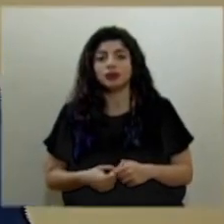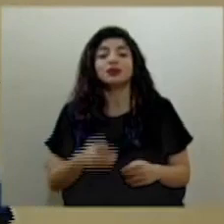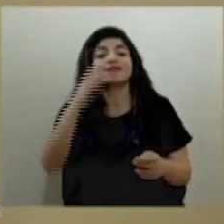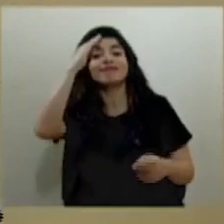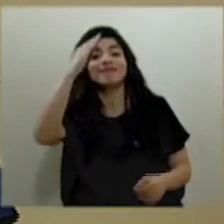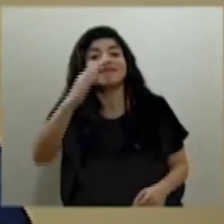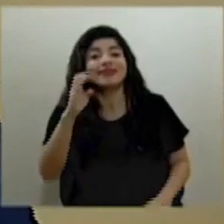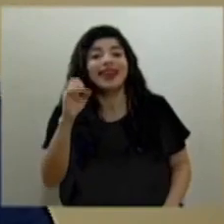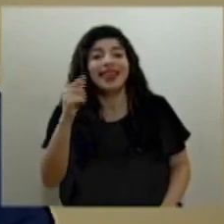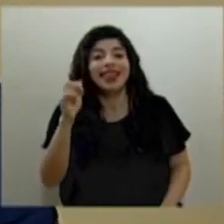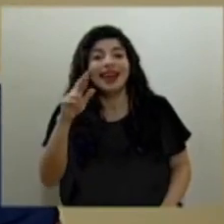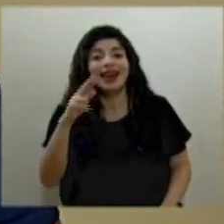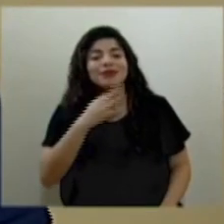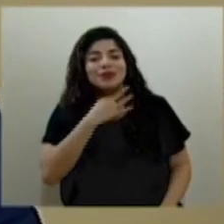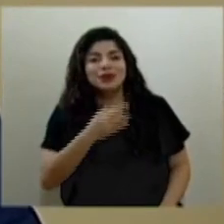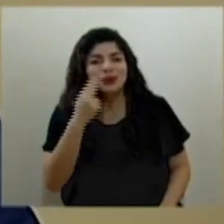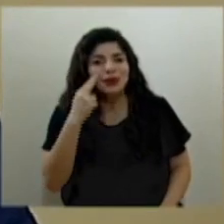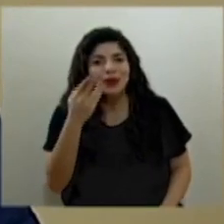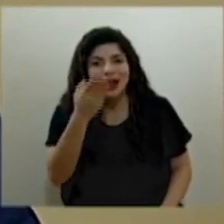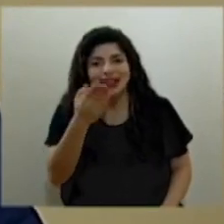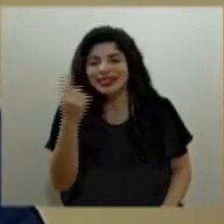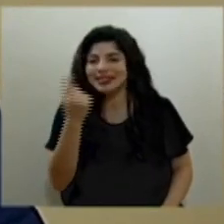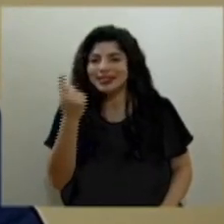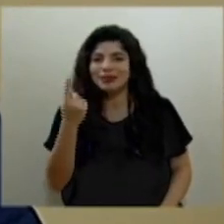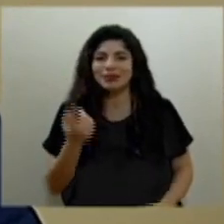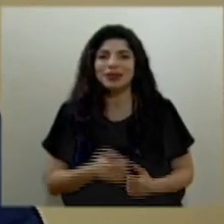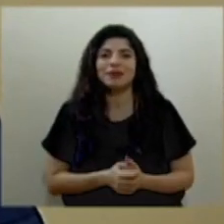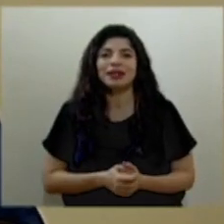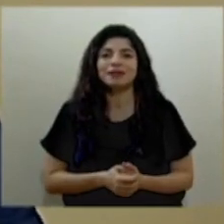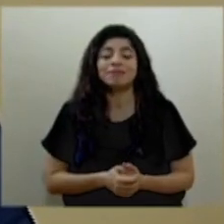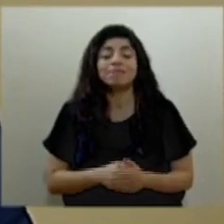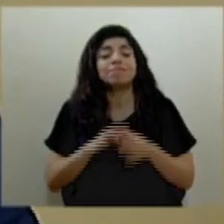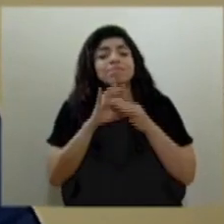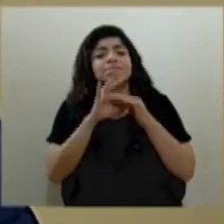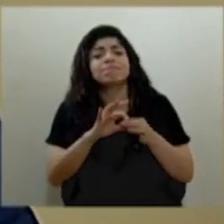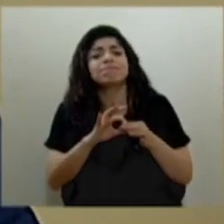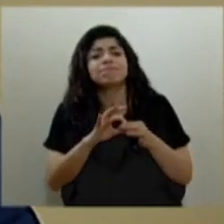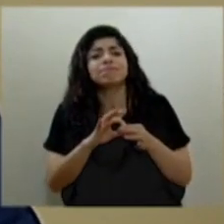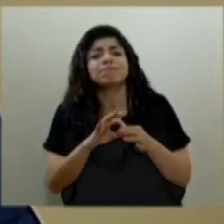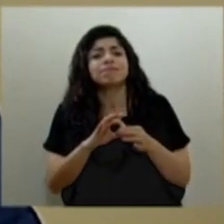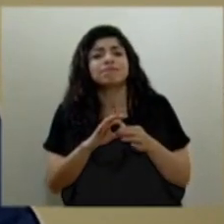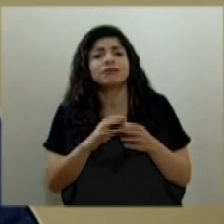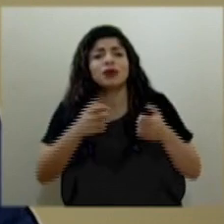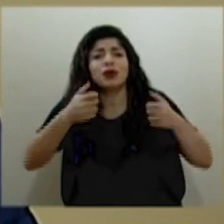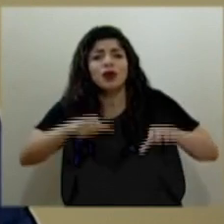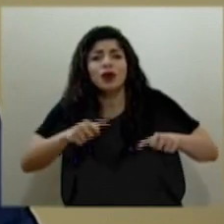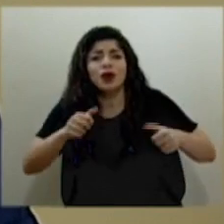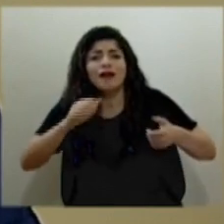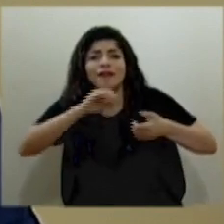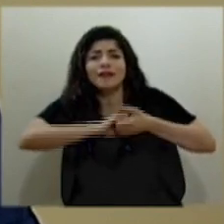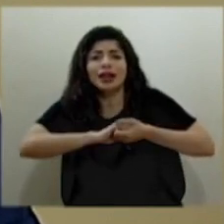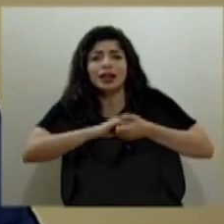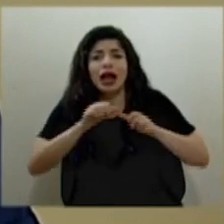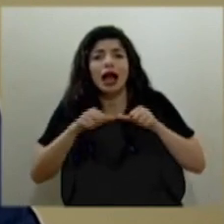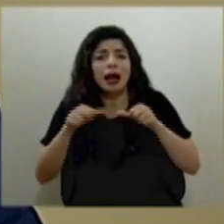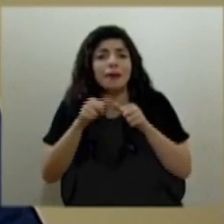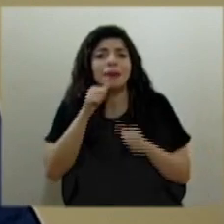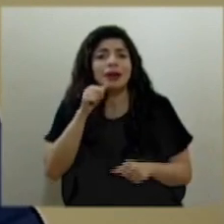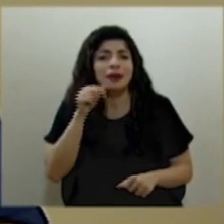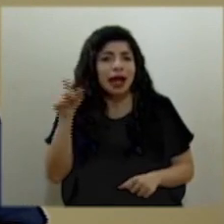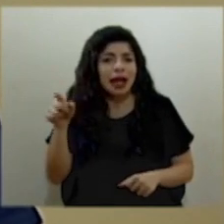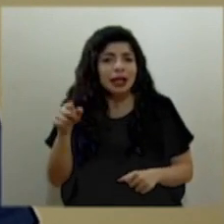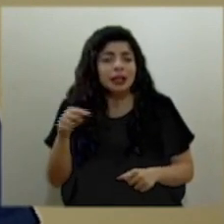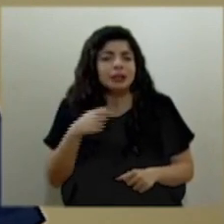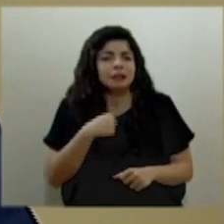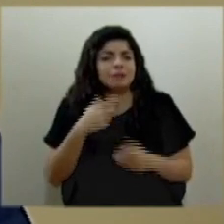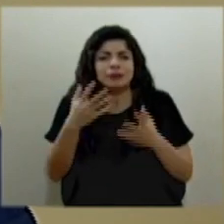Buenas, don Edgar. Un placer verlo aquí, como siempre. Con respecto al convenio con el sector privado,